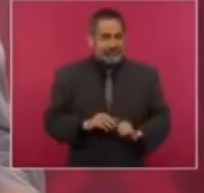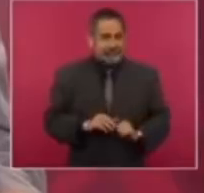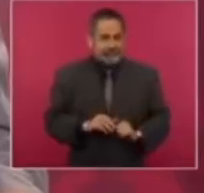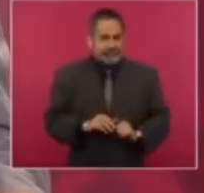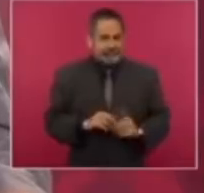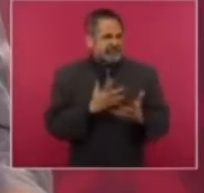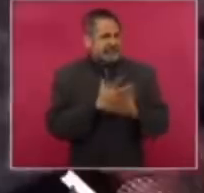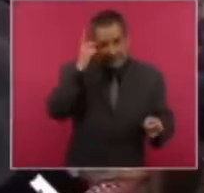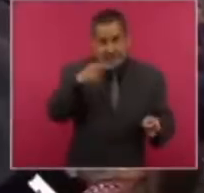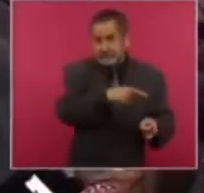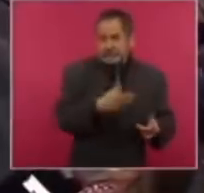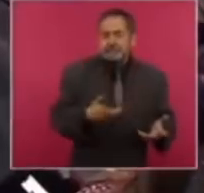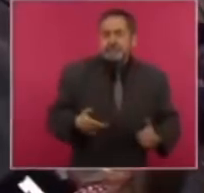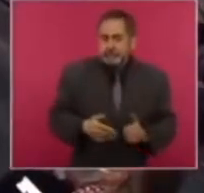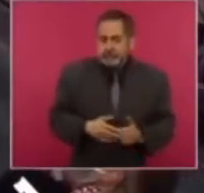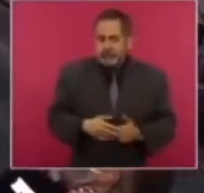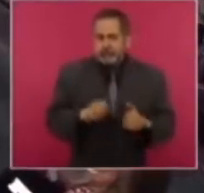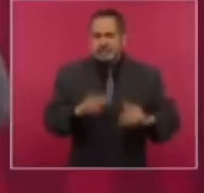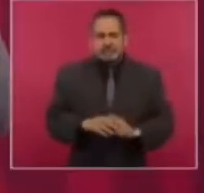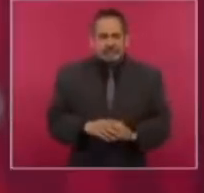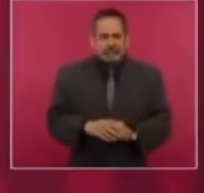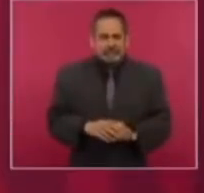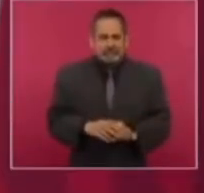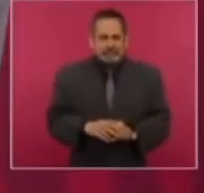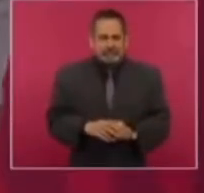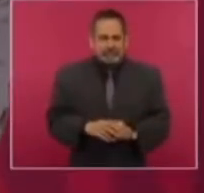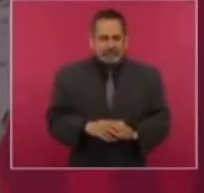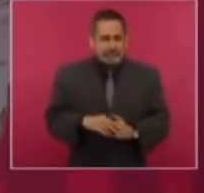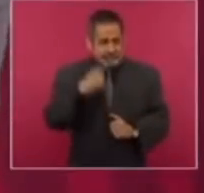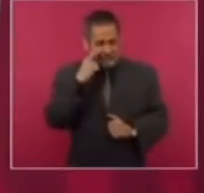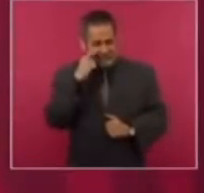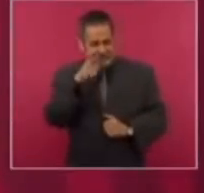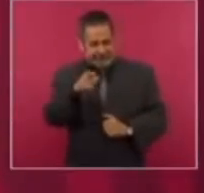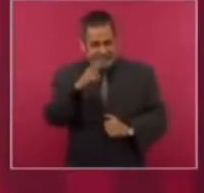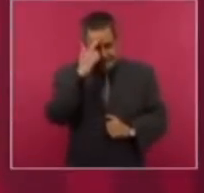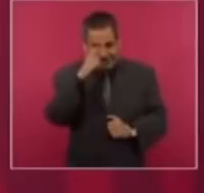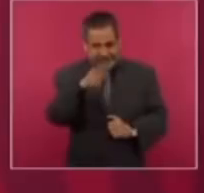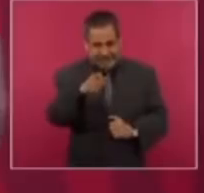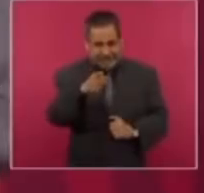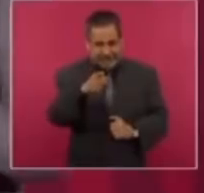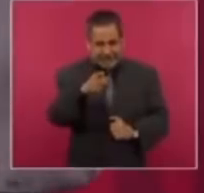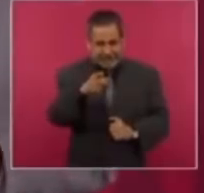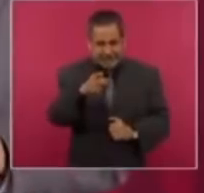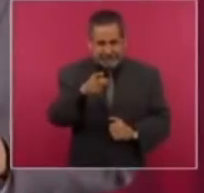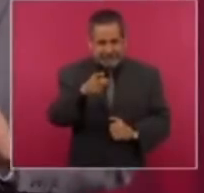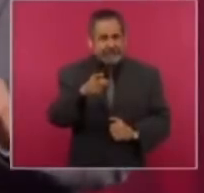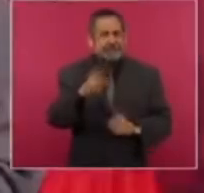una mansión con una alberca que la casa que rentó